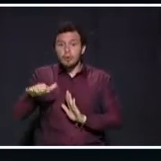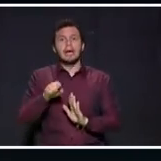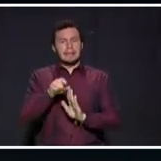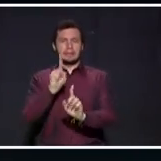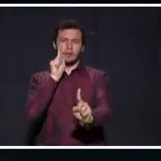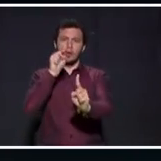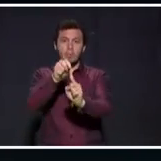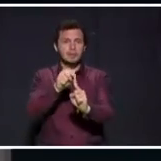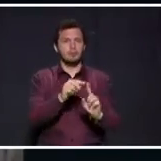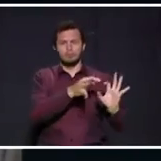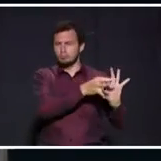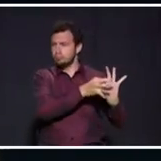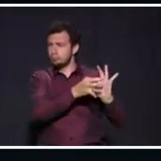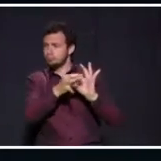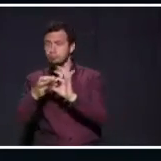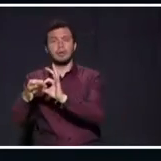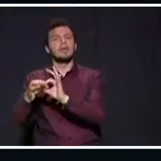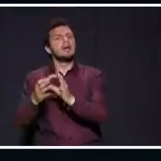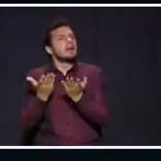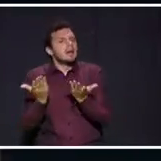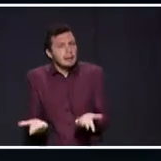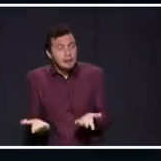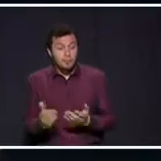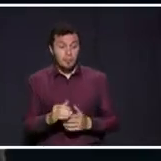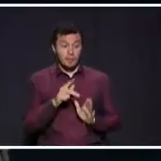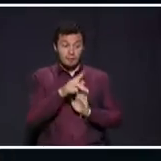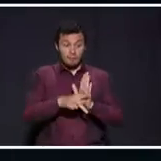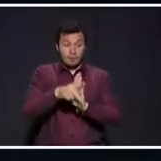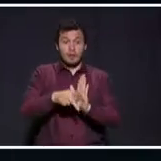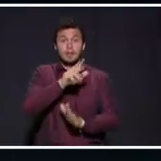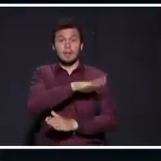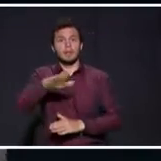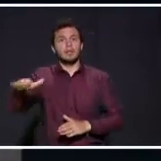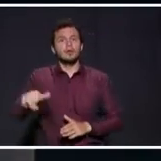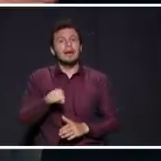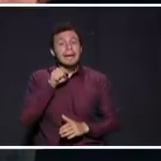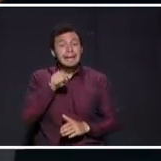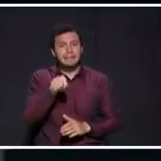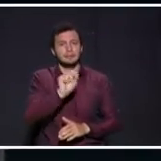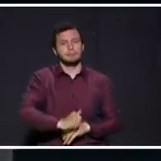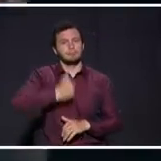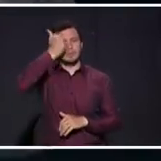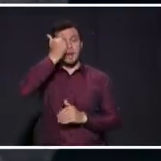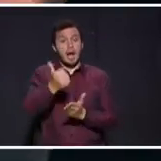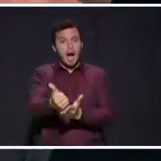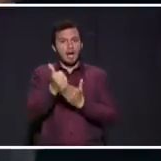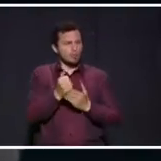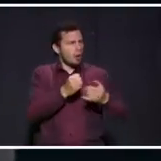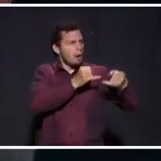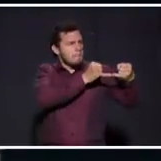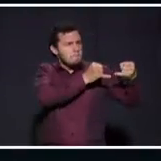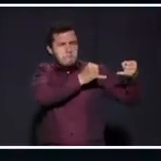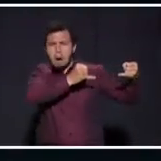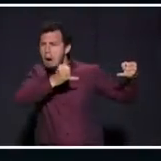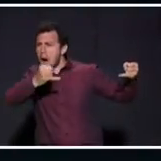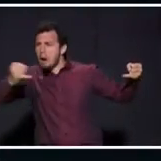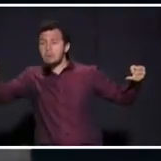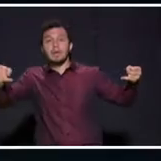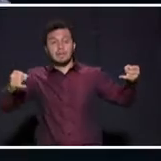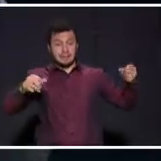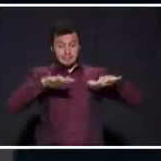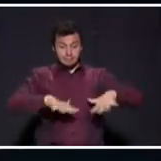en la línea 5 tiene el ferrocarril de antioquia como la arteria que nos va a ayudar a conectar los núcleos de vida subregionales